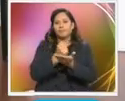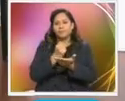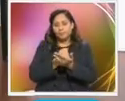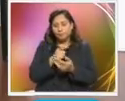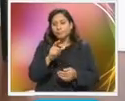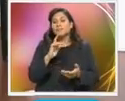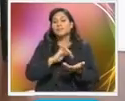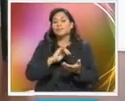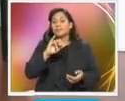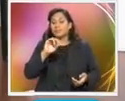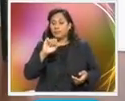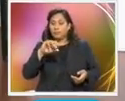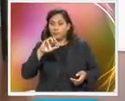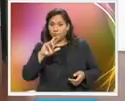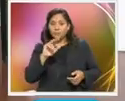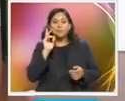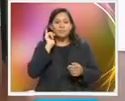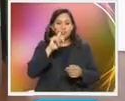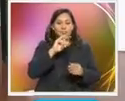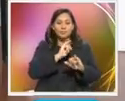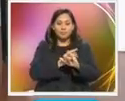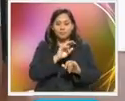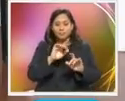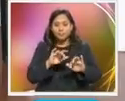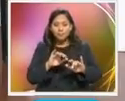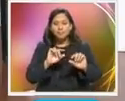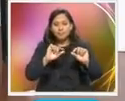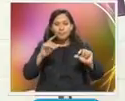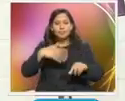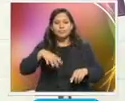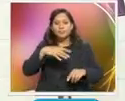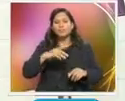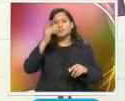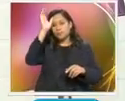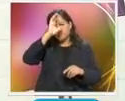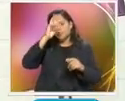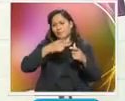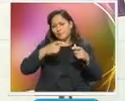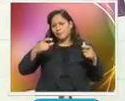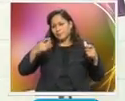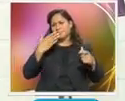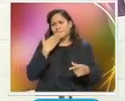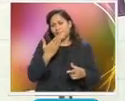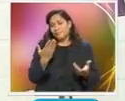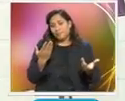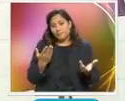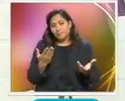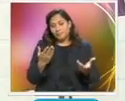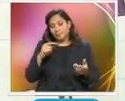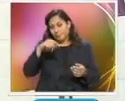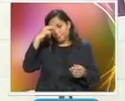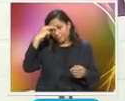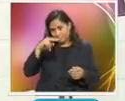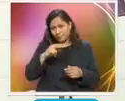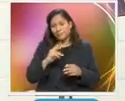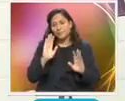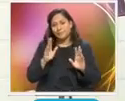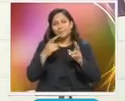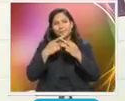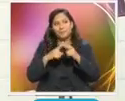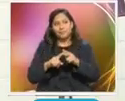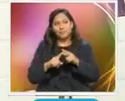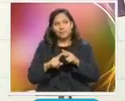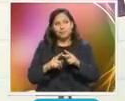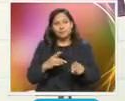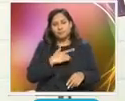María. muchas gracias. Pues ojalá que, bueno, visiten los sitios y seamos conscientes, insisto, que es una cultura que está creciendo y bueno, pues nada, ya en México se